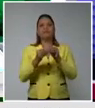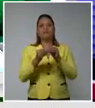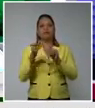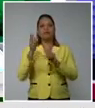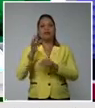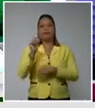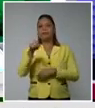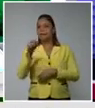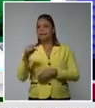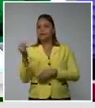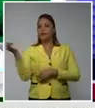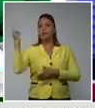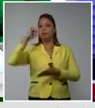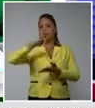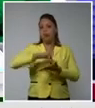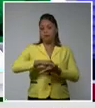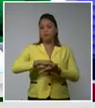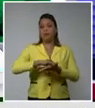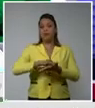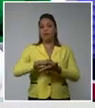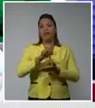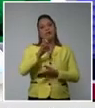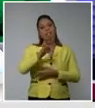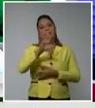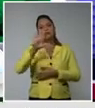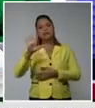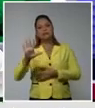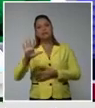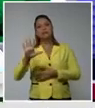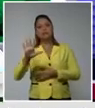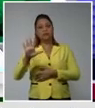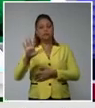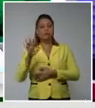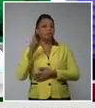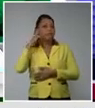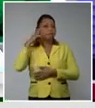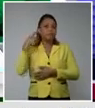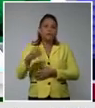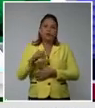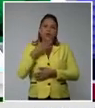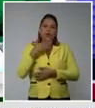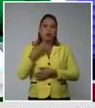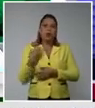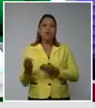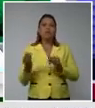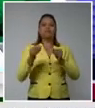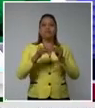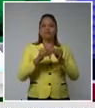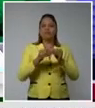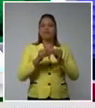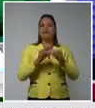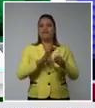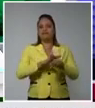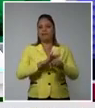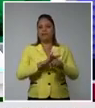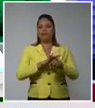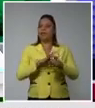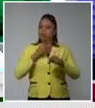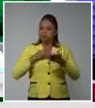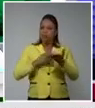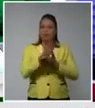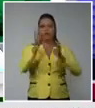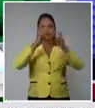país. 35 que todavía se trabaja para poder precisar la fuente de